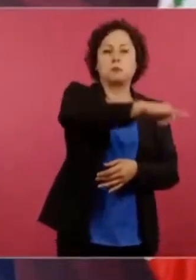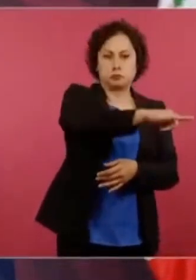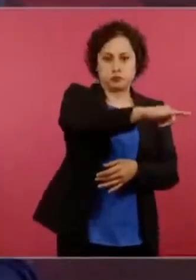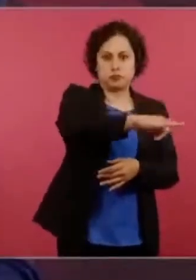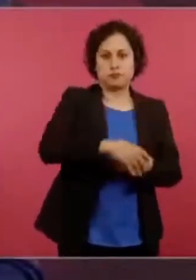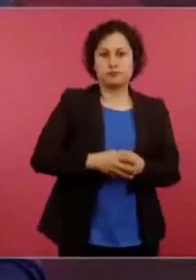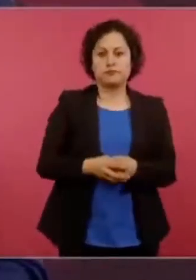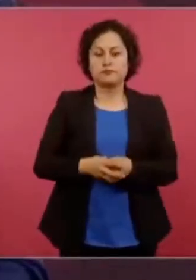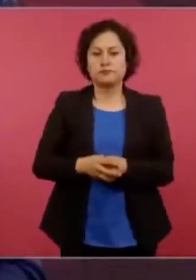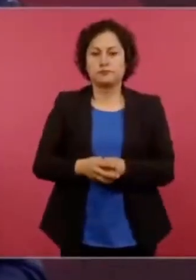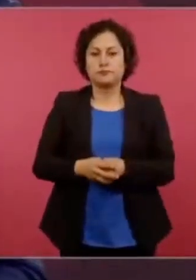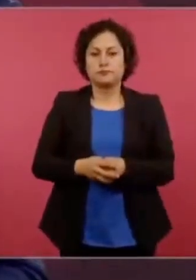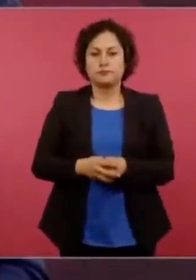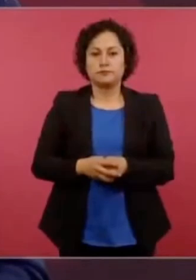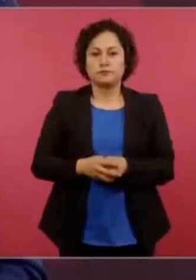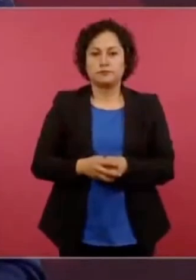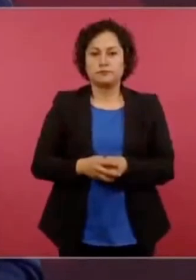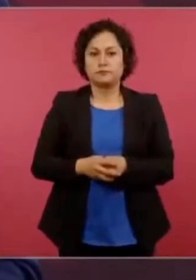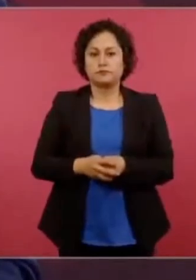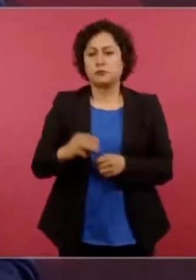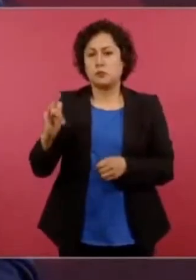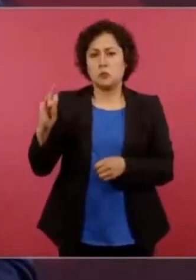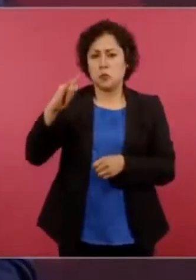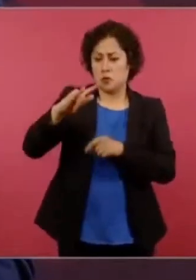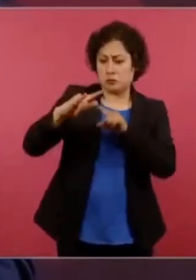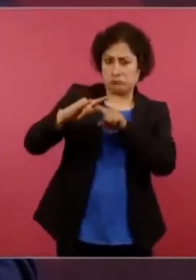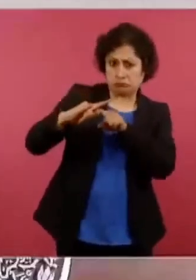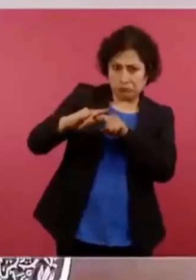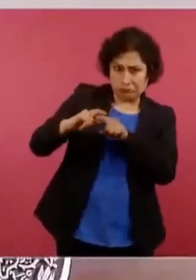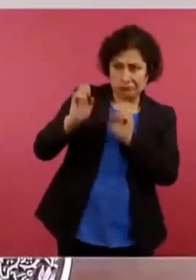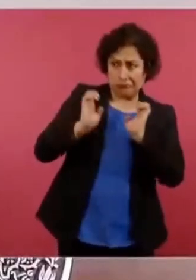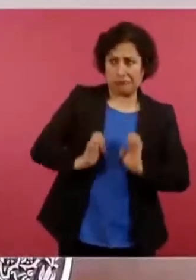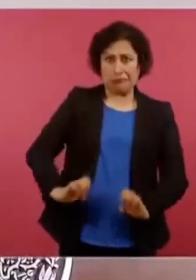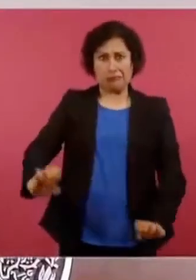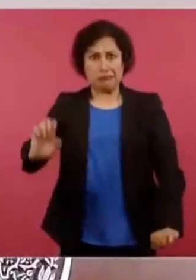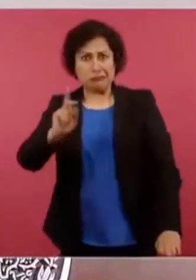Y en avión comercial. ¿Cómo?